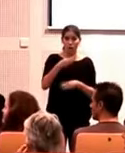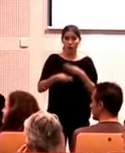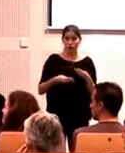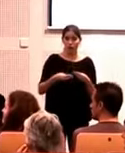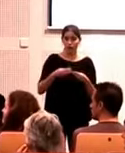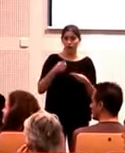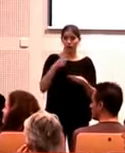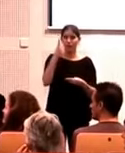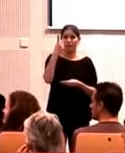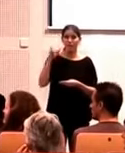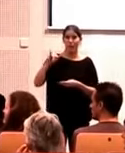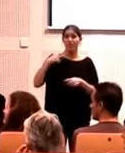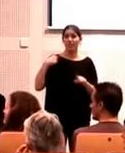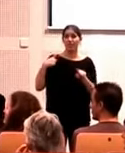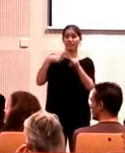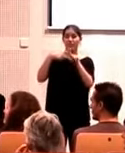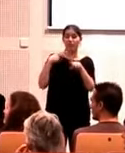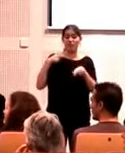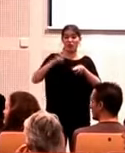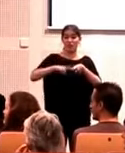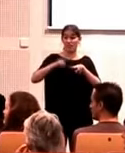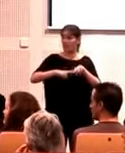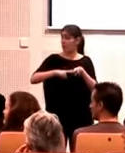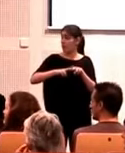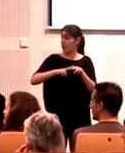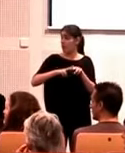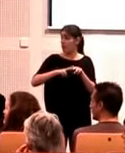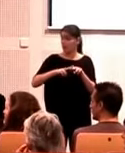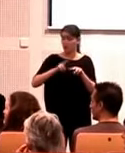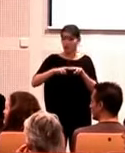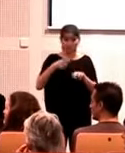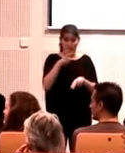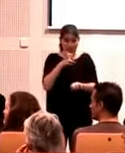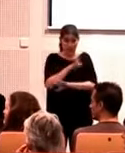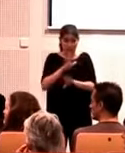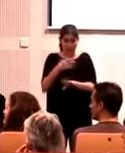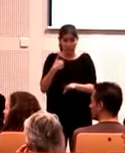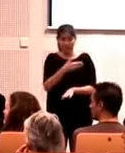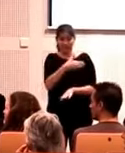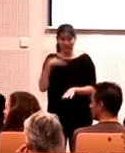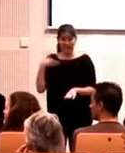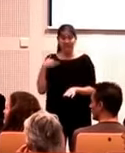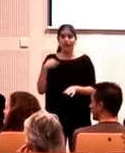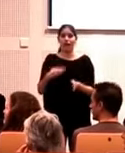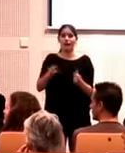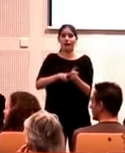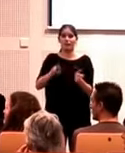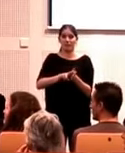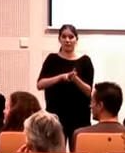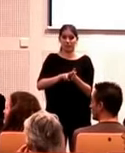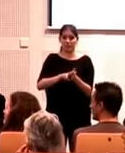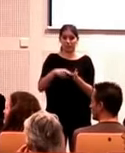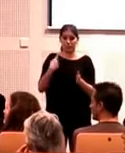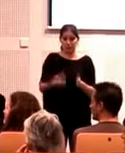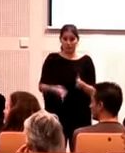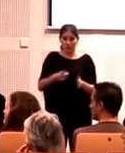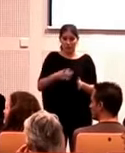relación sexual fue con una persona en una fiesta que fue horroroso porque yo quise repetir el modelo genital y tuve una incontinencia